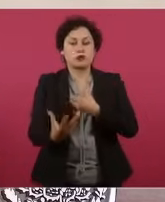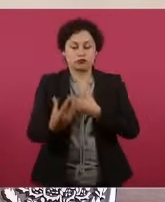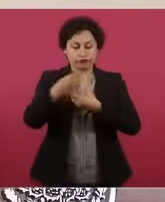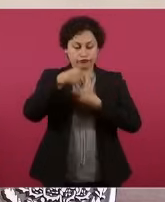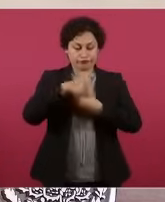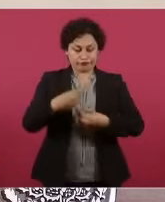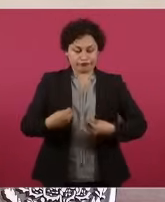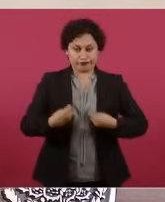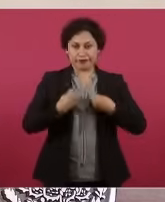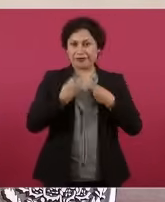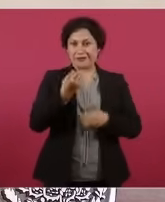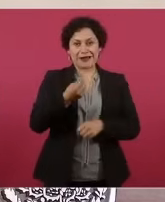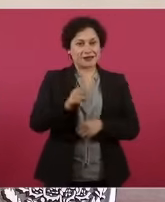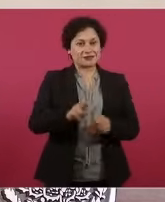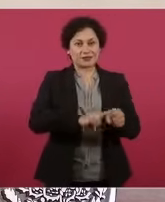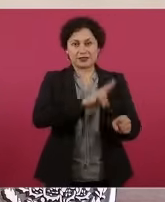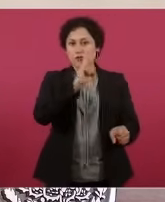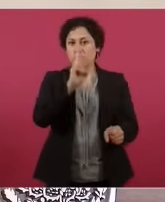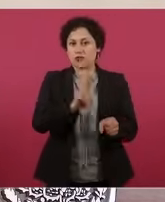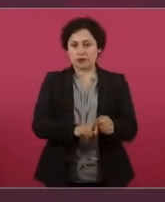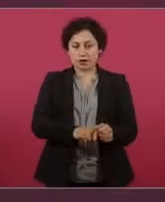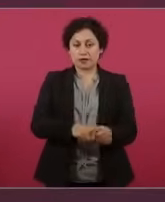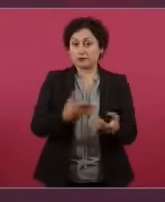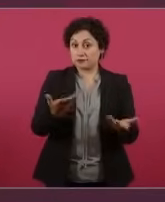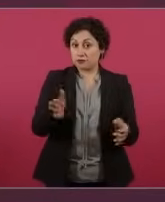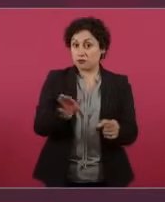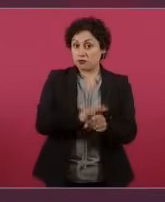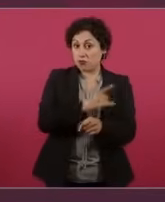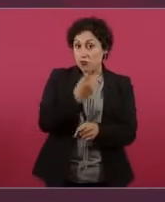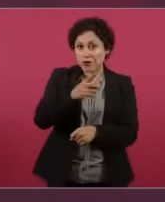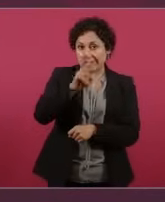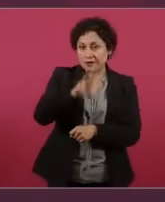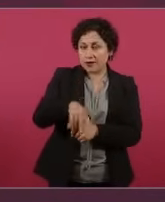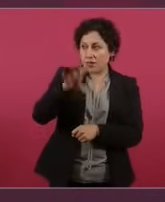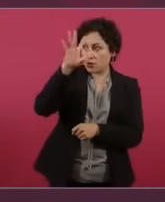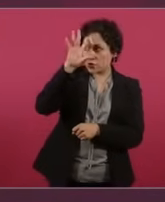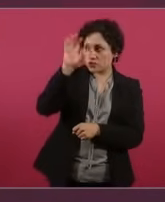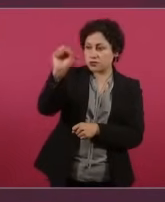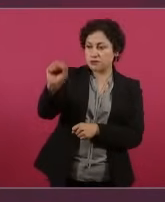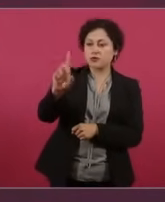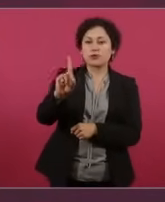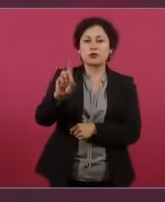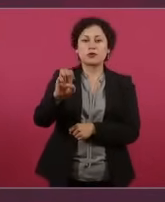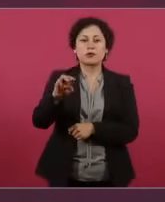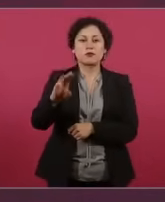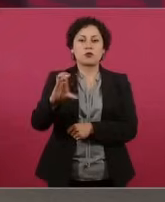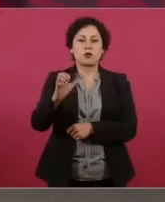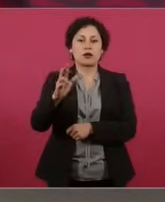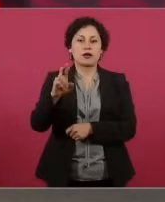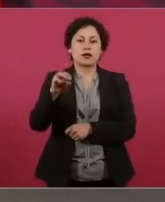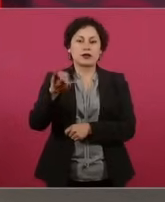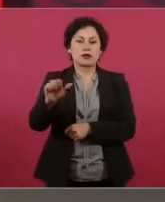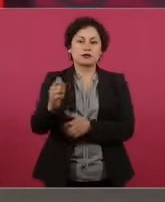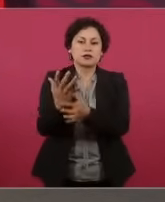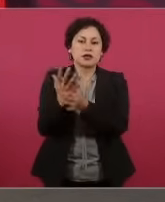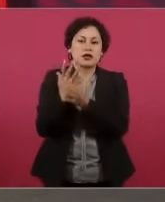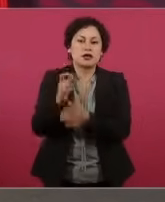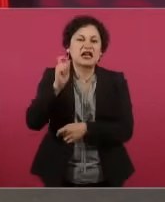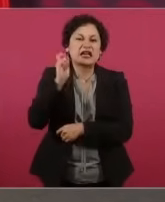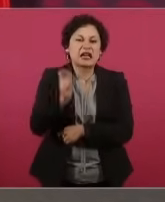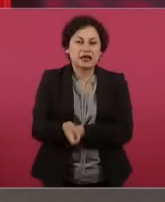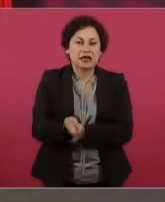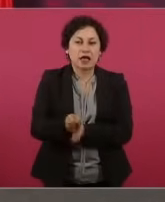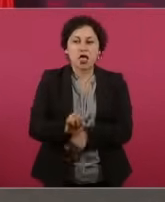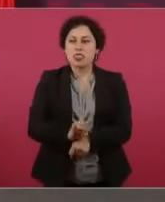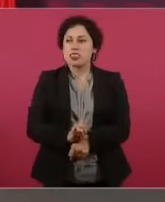Y una regla de oro de la democracia es no permitir la simulación,